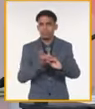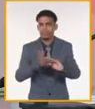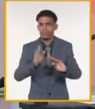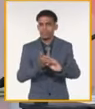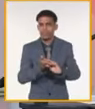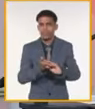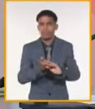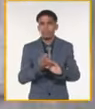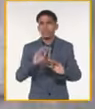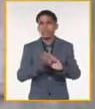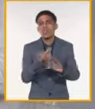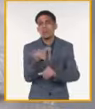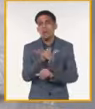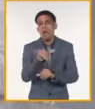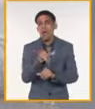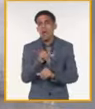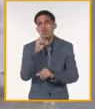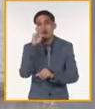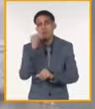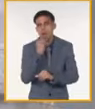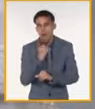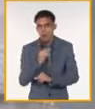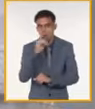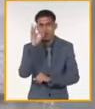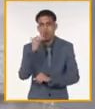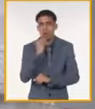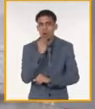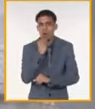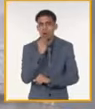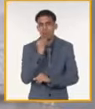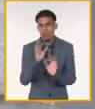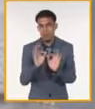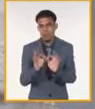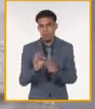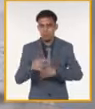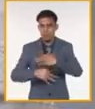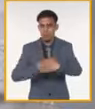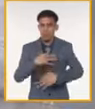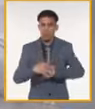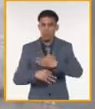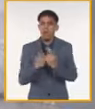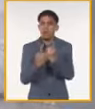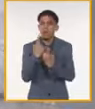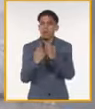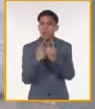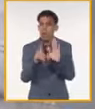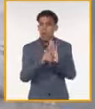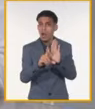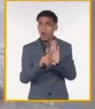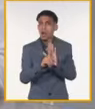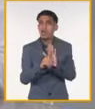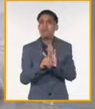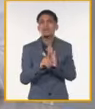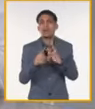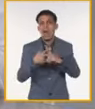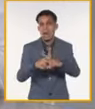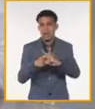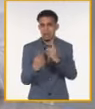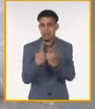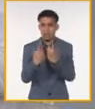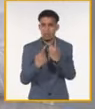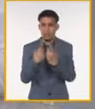no es que se hayan incrementado es que se han reducido en en el volumen total y algunas que se ajustan el alcance